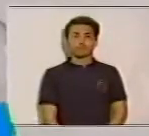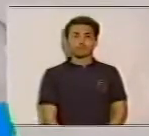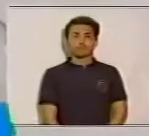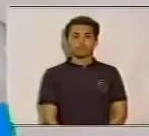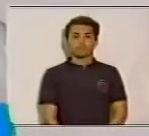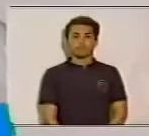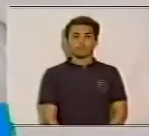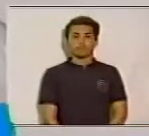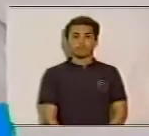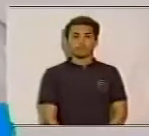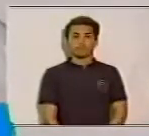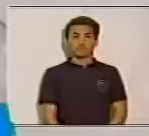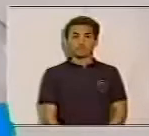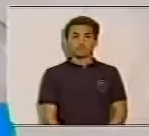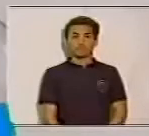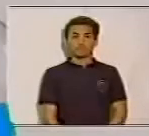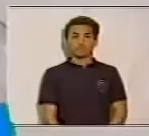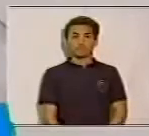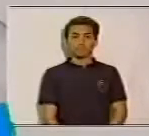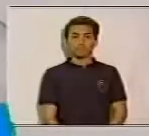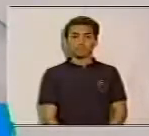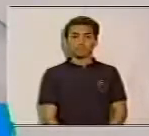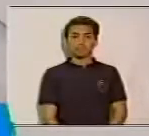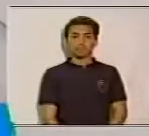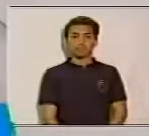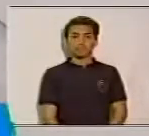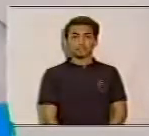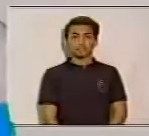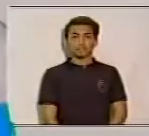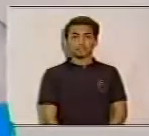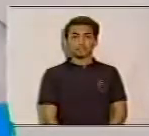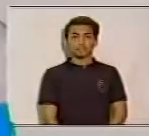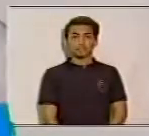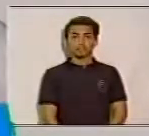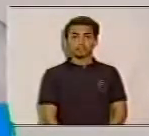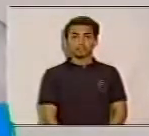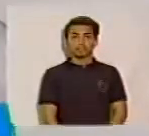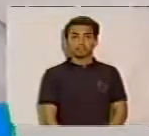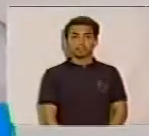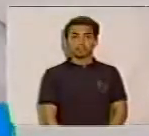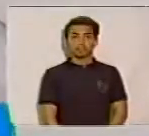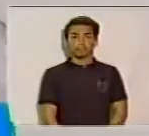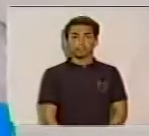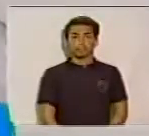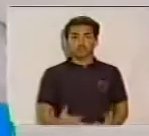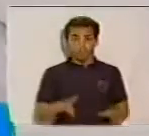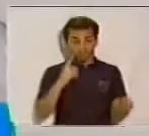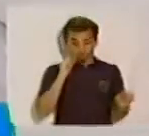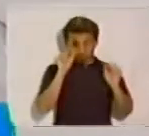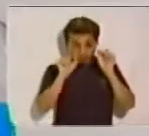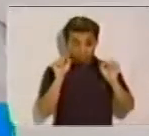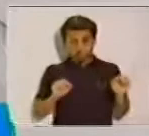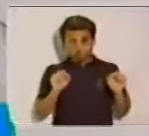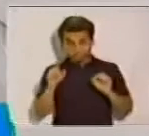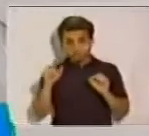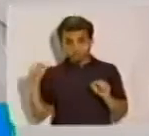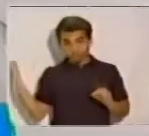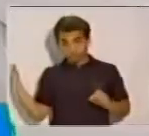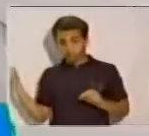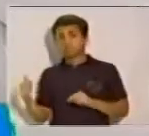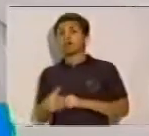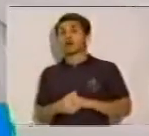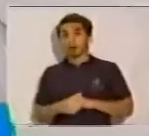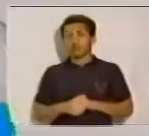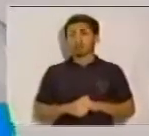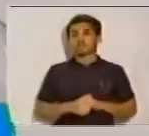en cada lado y en cada lado. Como ya los localicé dentro de la circunferencia que quiero, que es mi